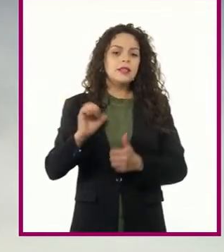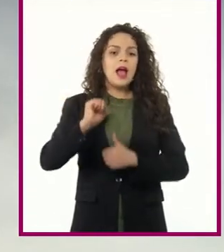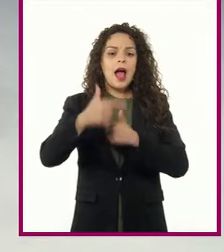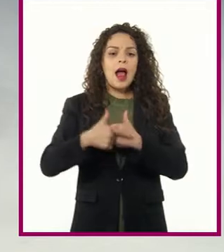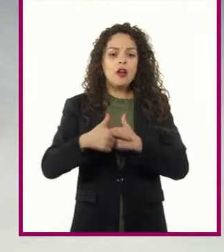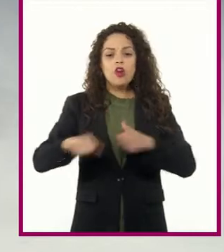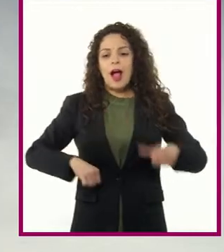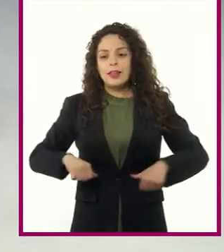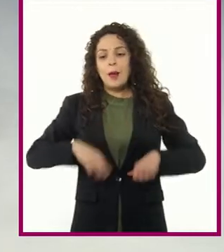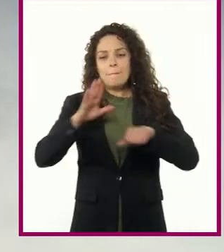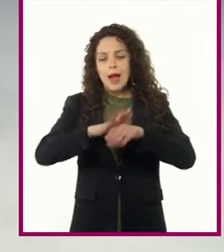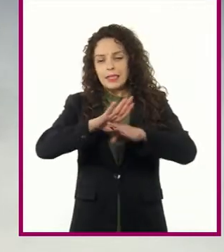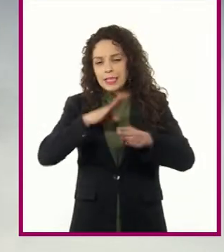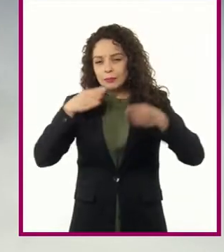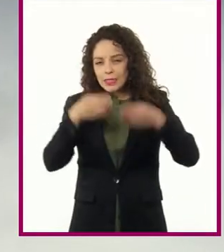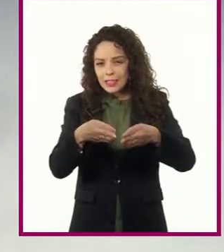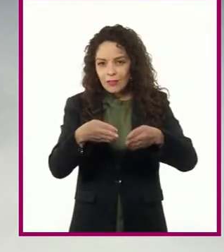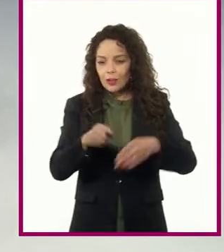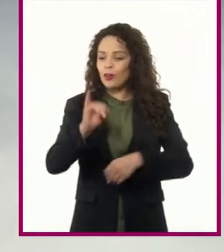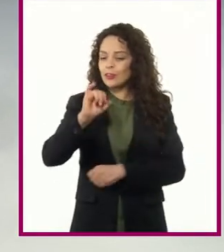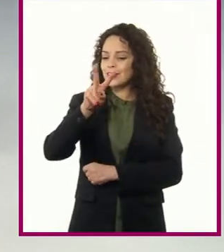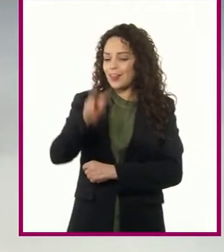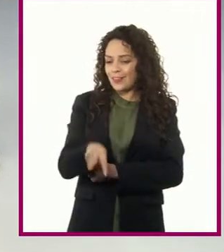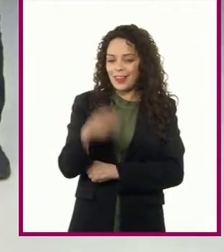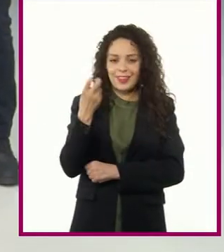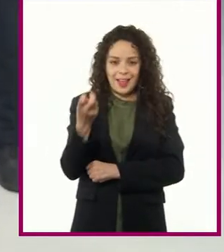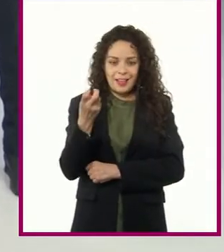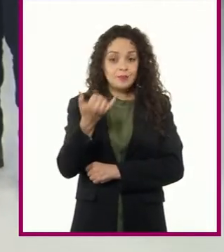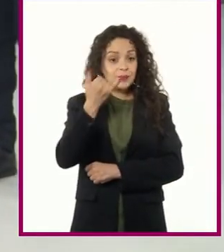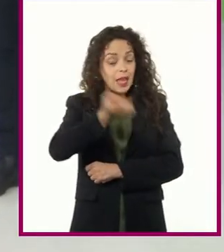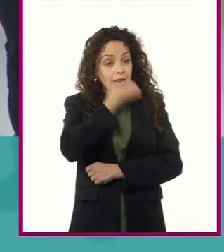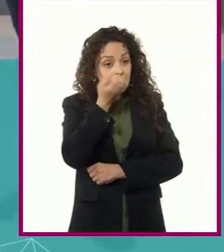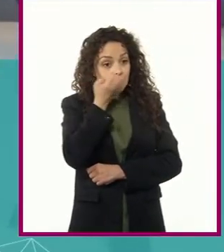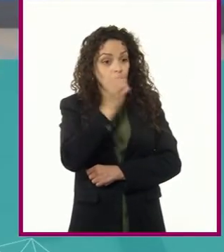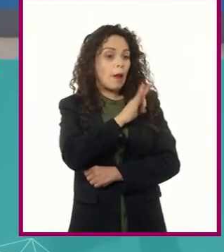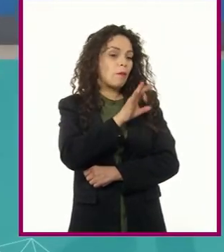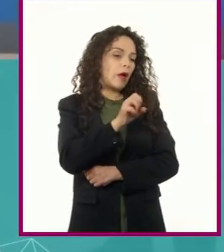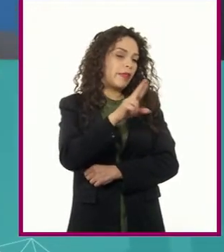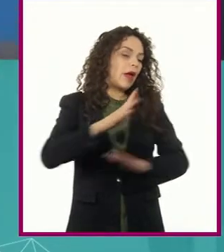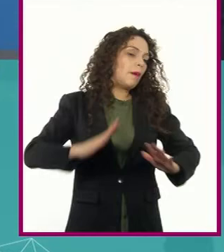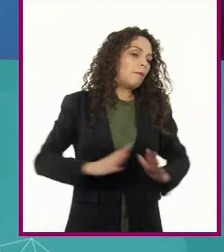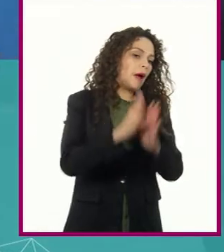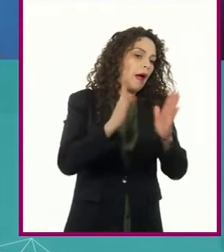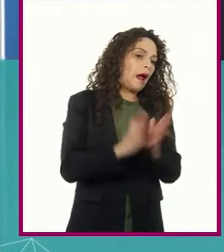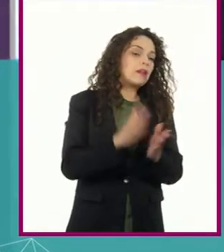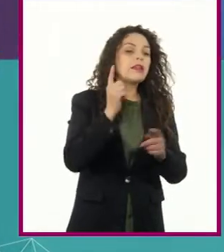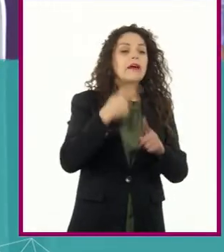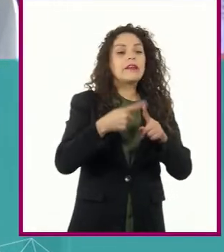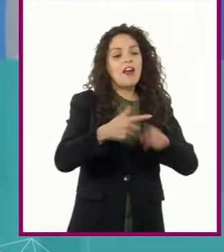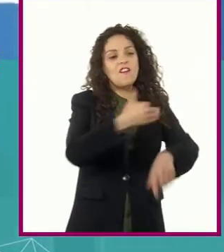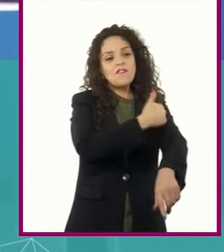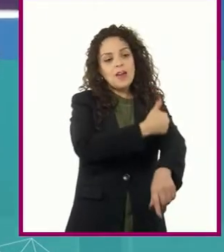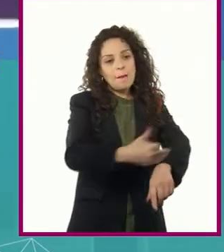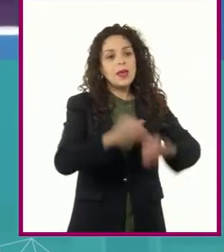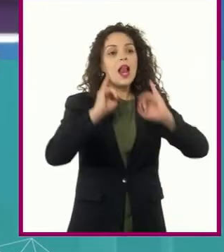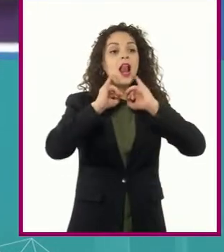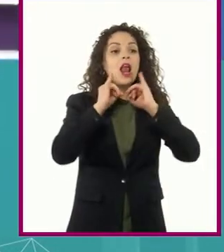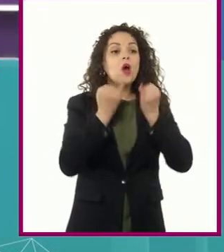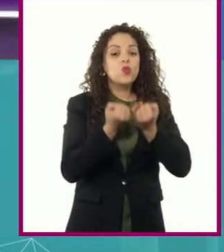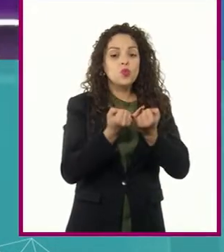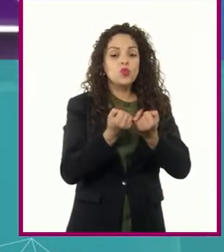concreto. Así es, Nadia. Y en la escuela puede ser la participación de las familias en las juntas